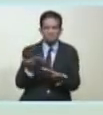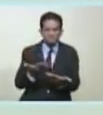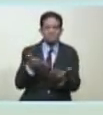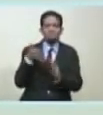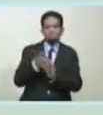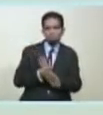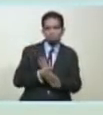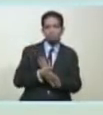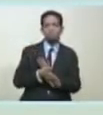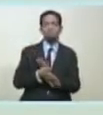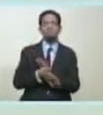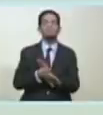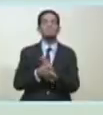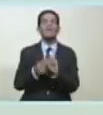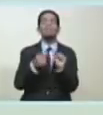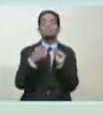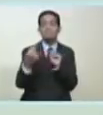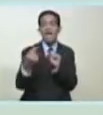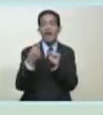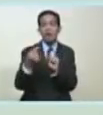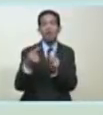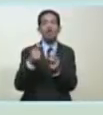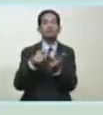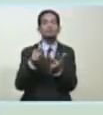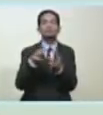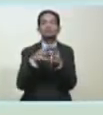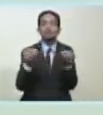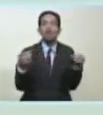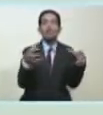los sectores de la cultura, muy importante.